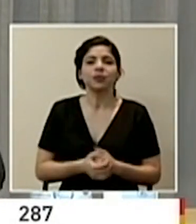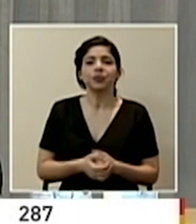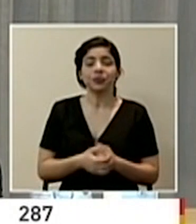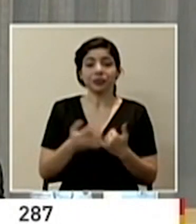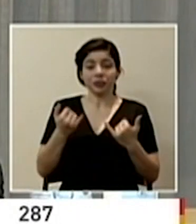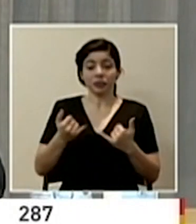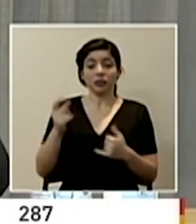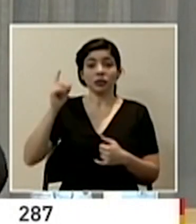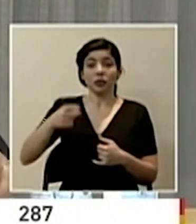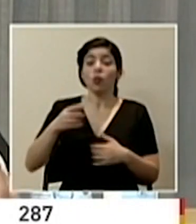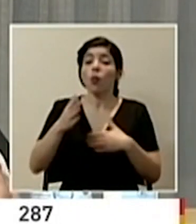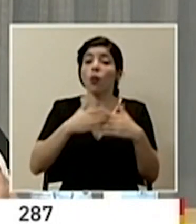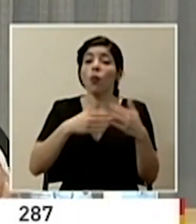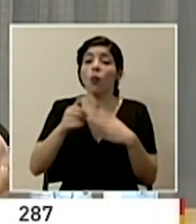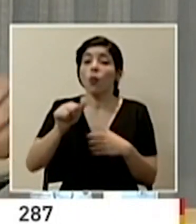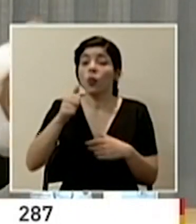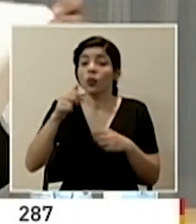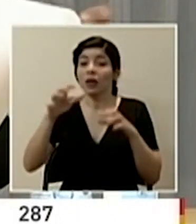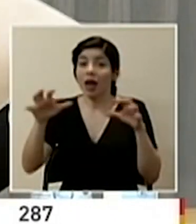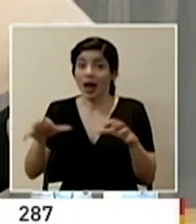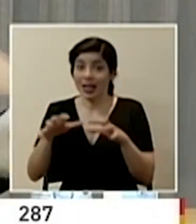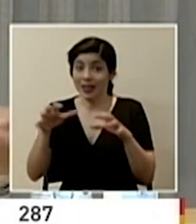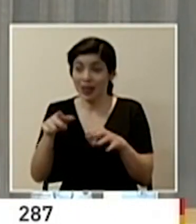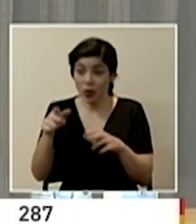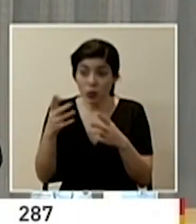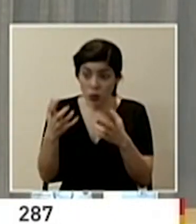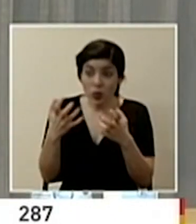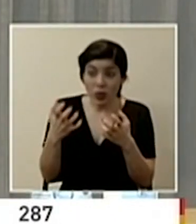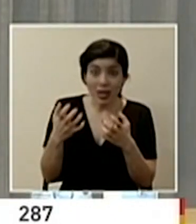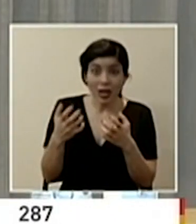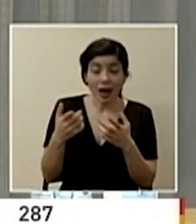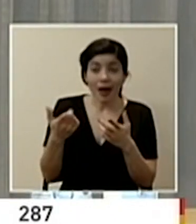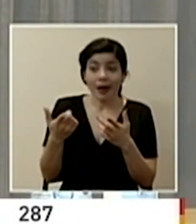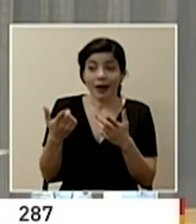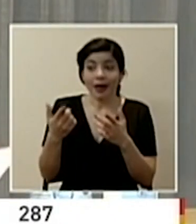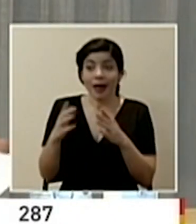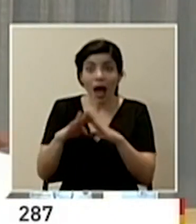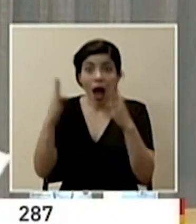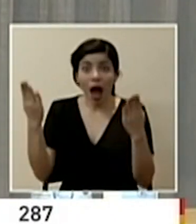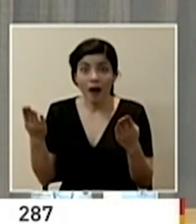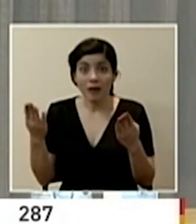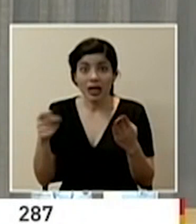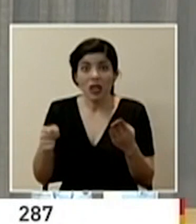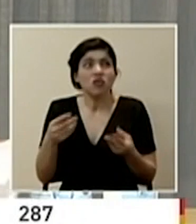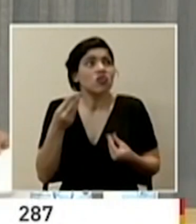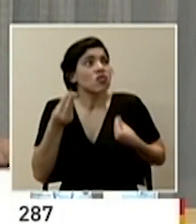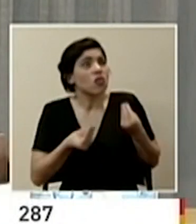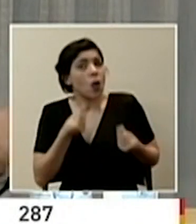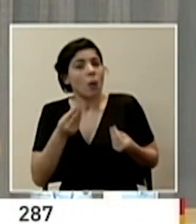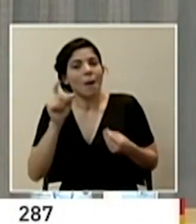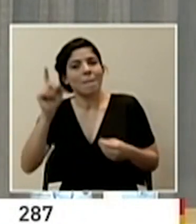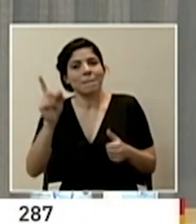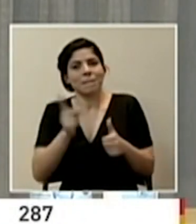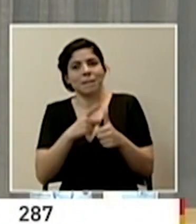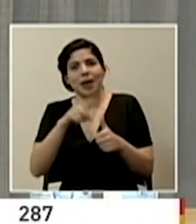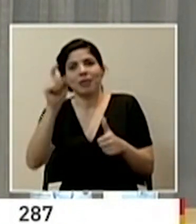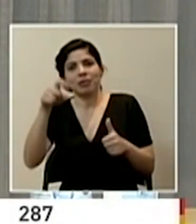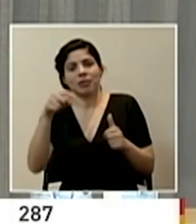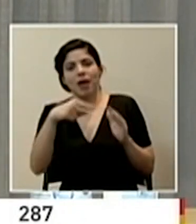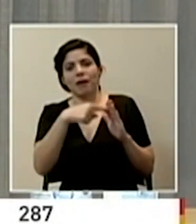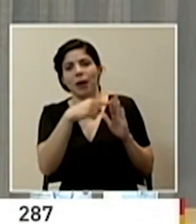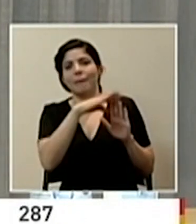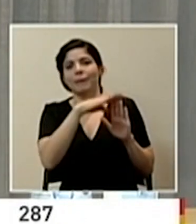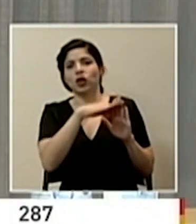instruyendo que cualquier otra actividad para que sea sujeta a apertura debe primero contar con